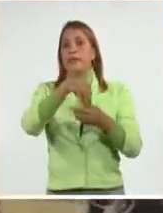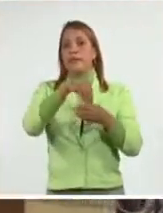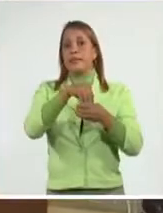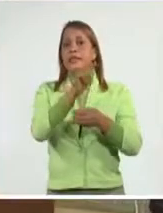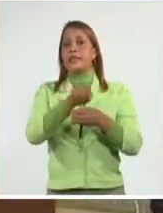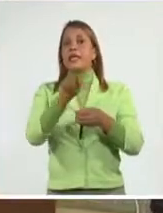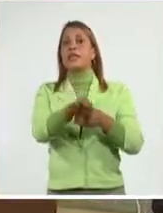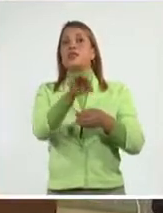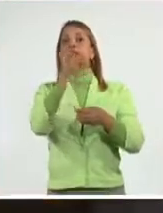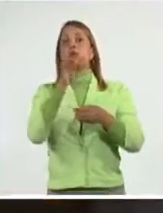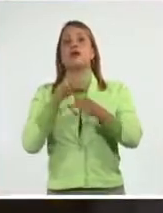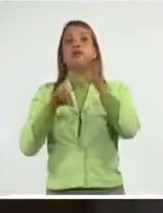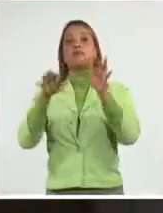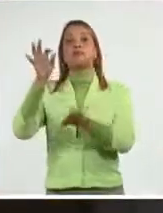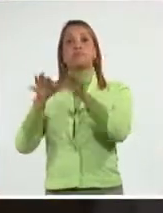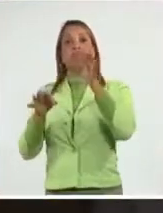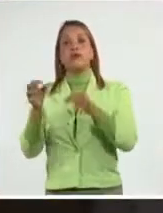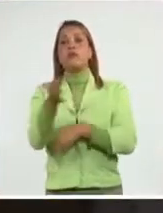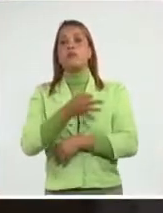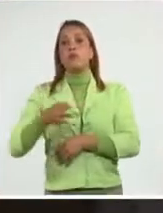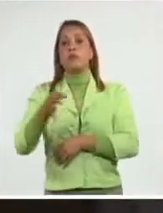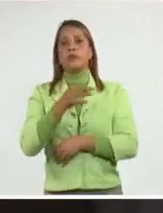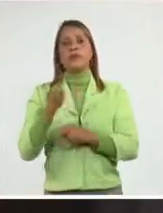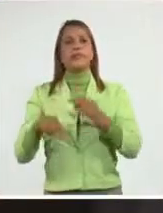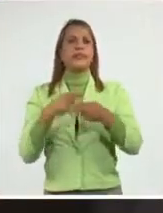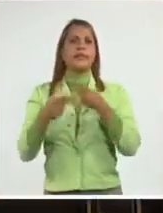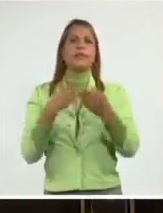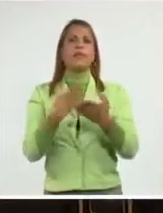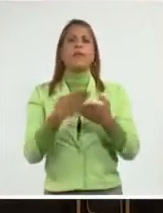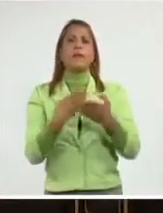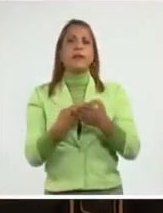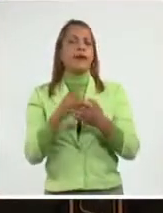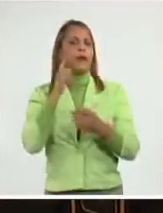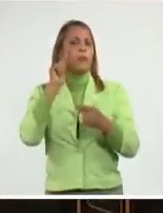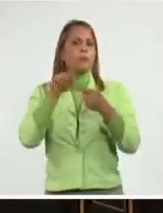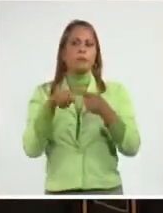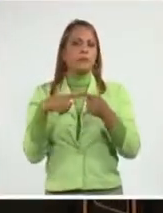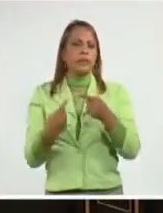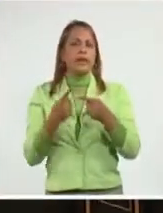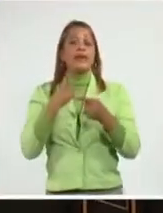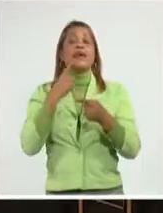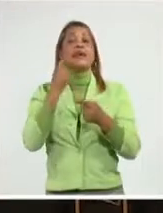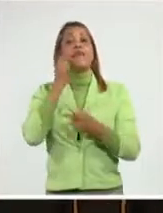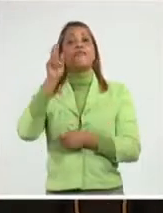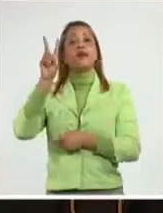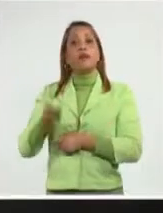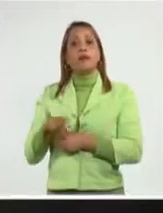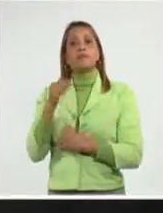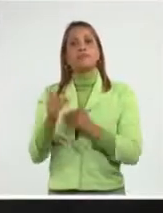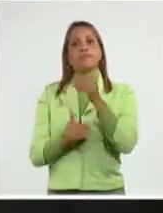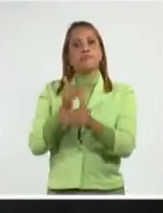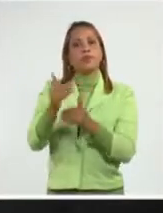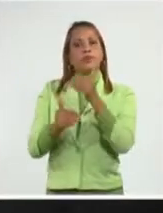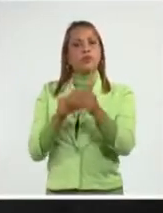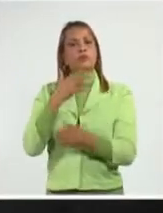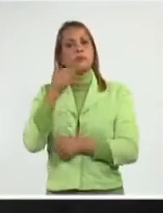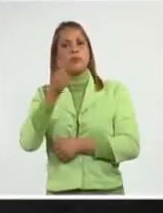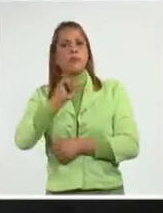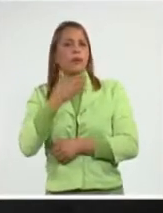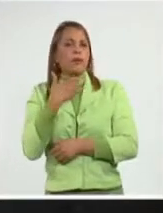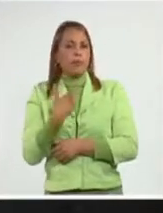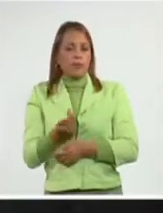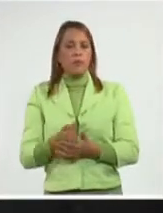en cada municipio, se efectuó una prueba dinámica con el propósito de evaluar la preparación en este proceso. Hay un elemento importante